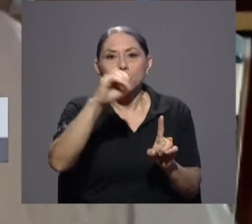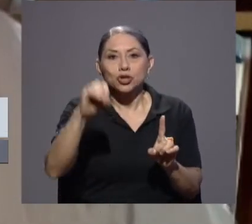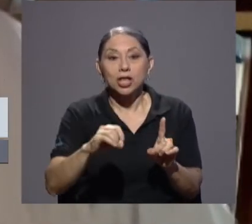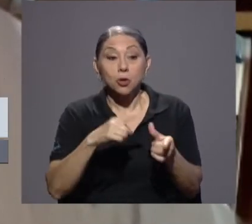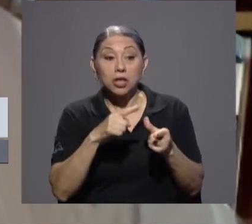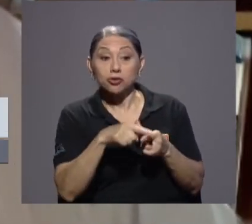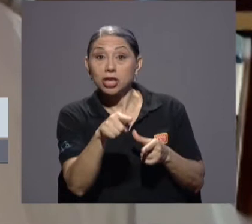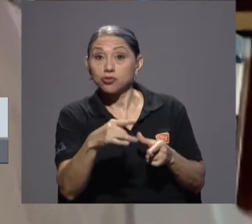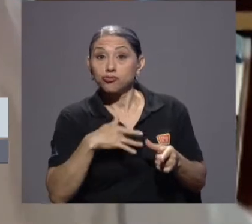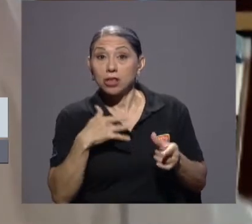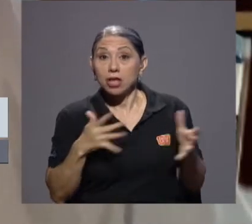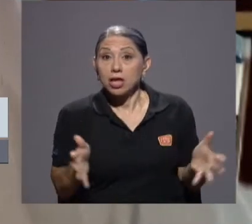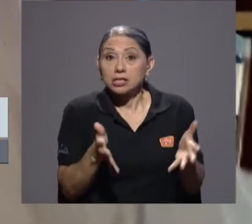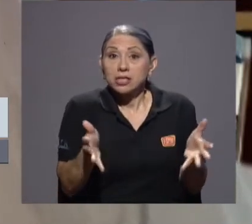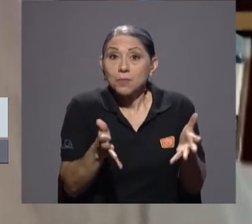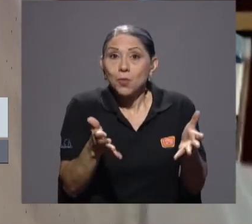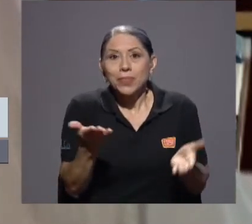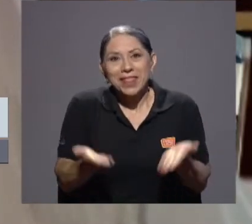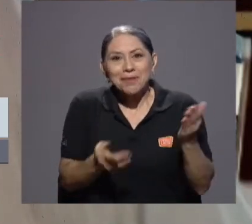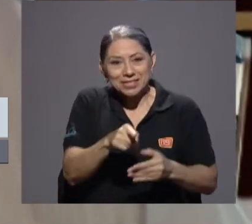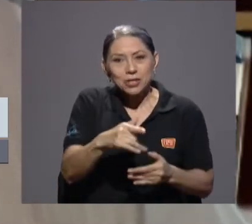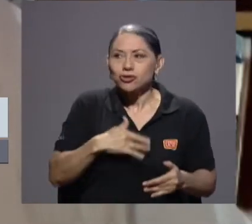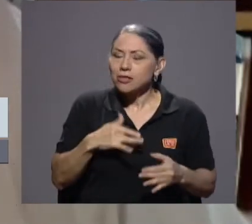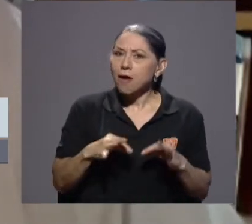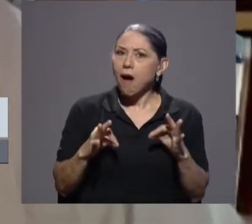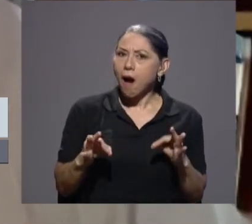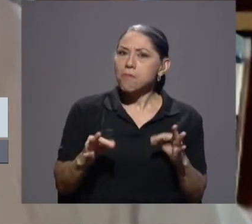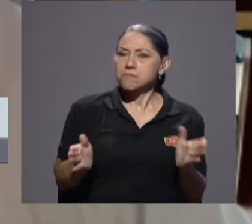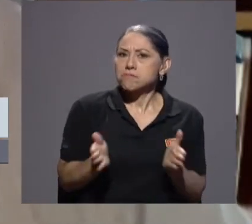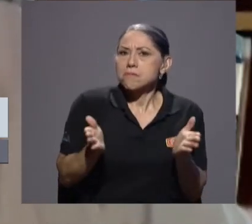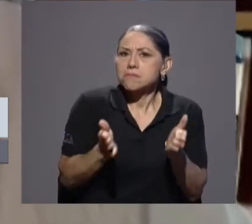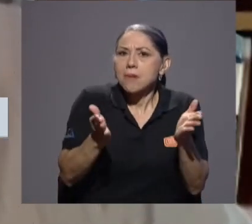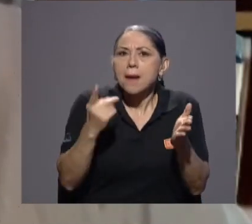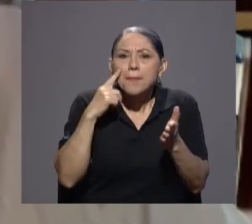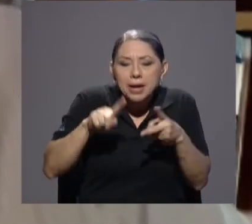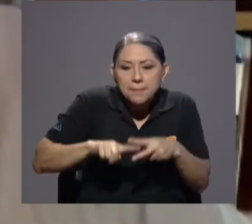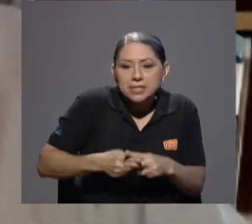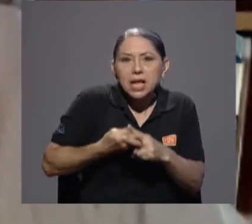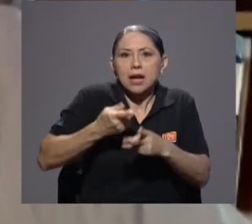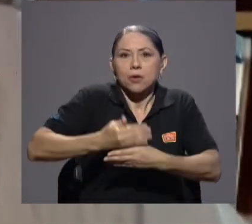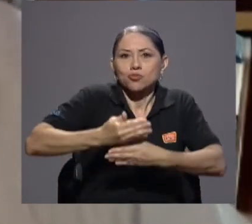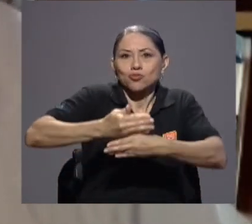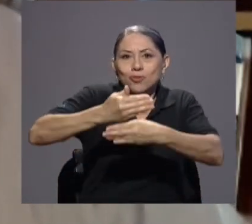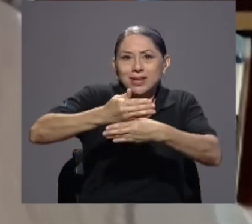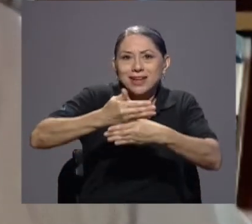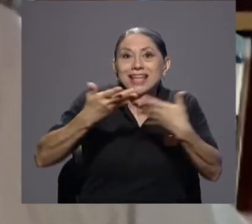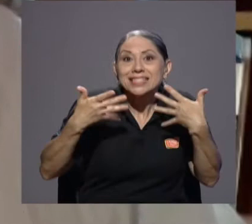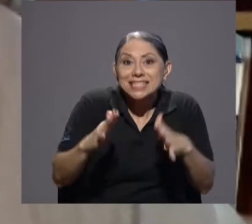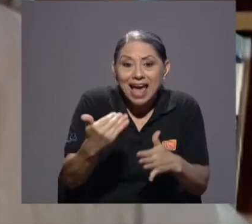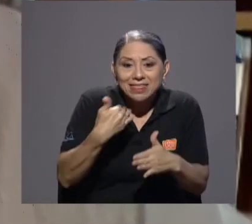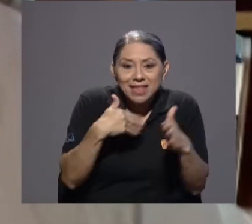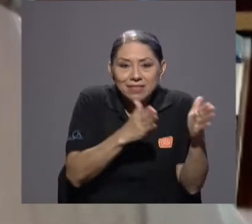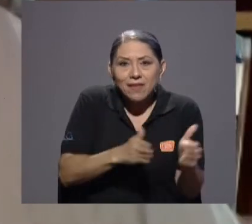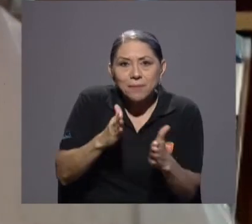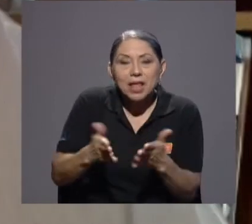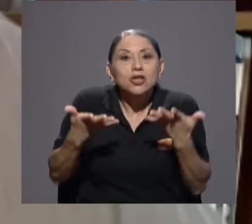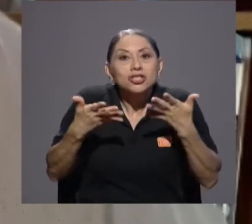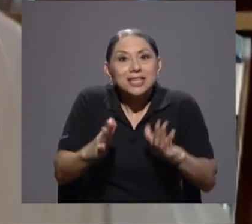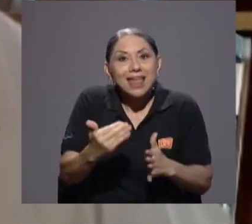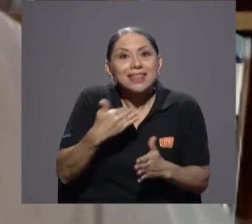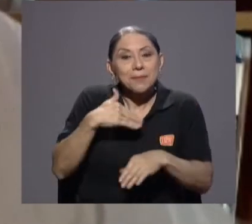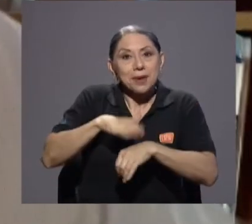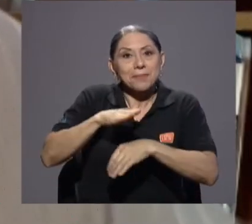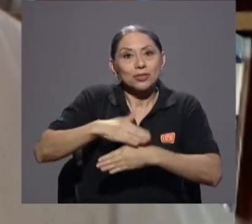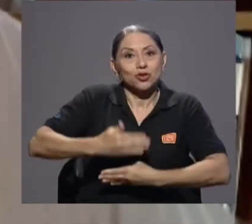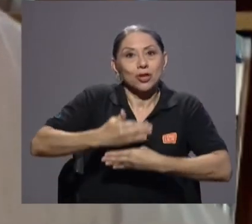para desarrollar los proyectos que ya tienen tramitados, que incluso muchos ya tienen permisos de construcción, pero que no han iniciado. Obviamente